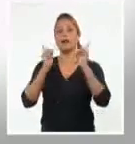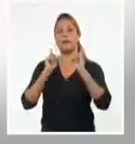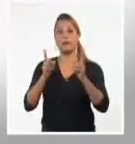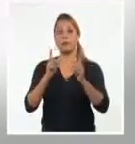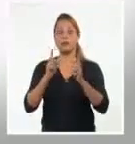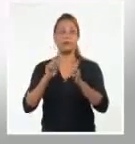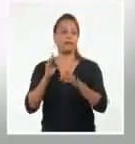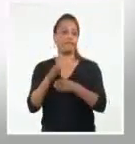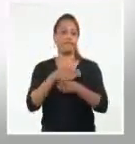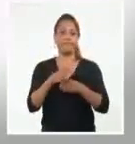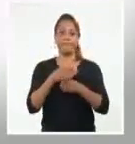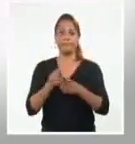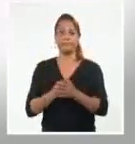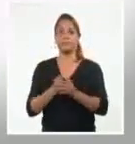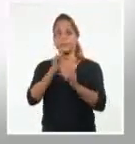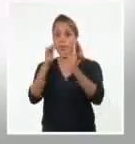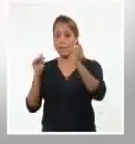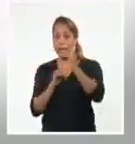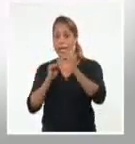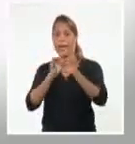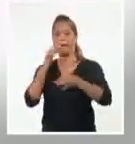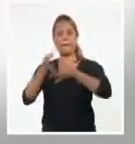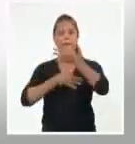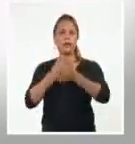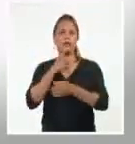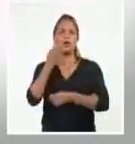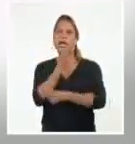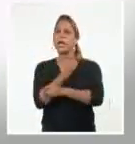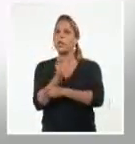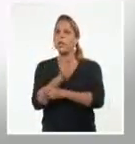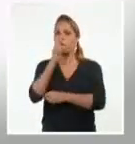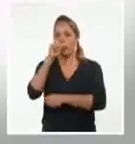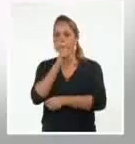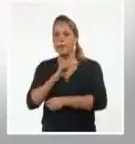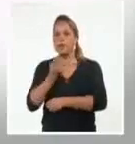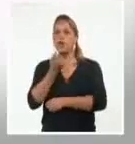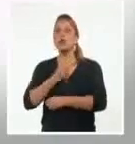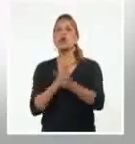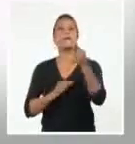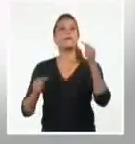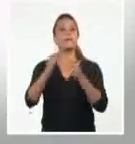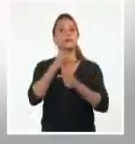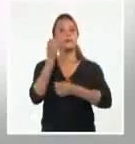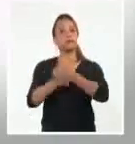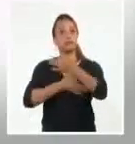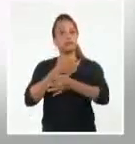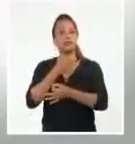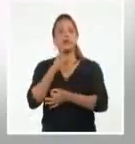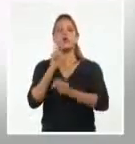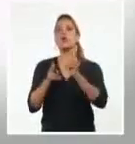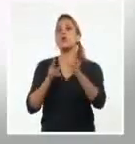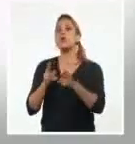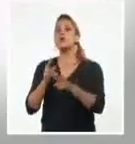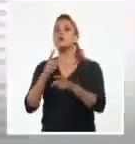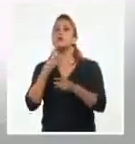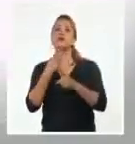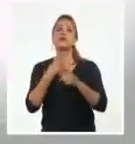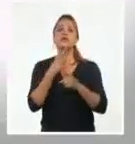etnia. Más abajo agrega: educo a mi hijo según los principios adecuados, lo oriento sexualmente según mi